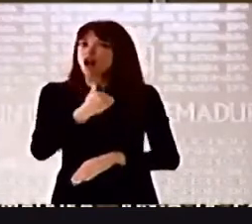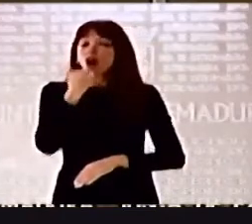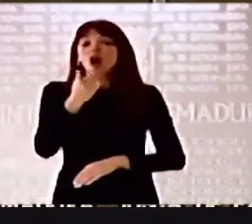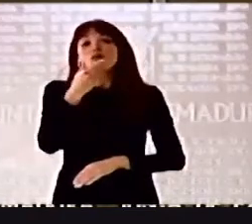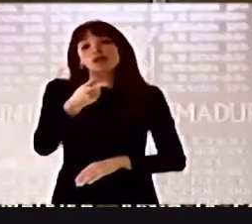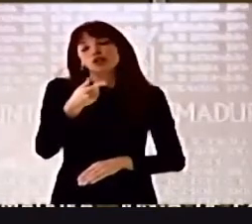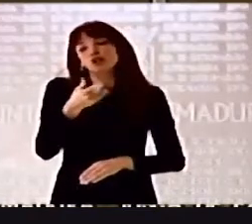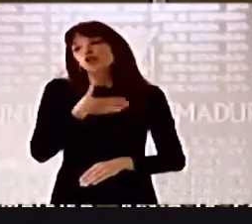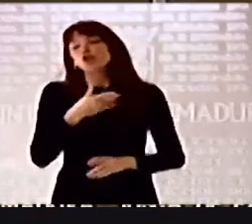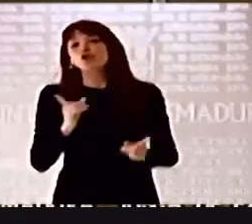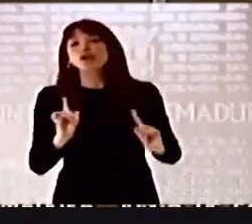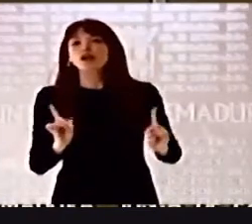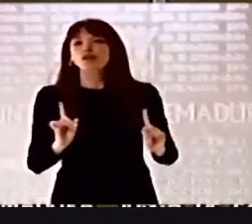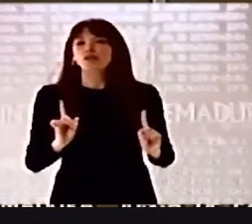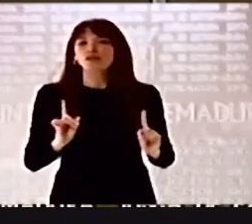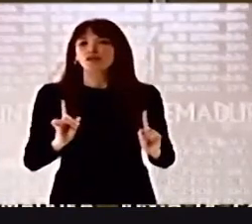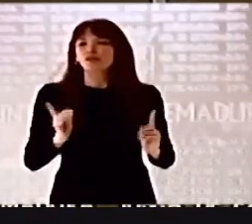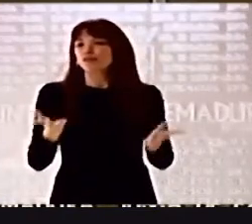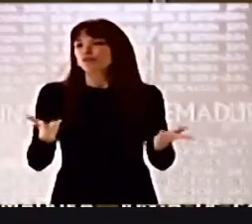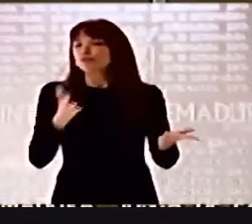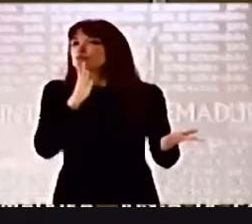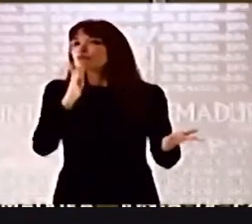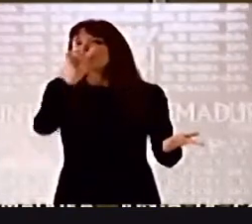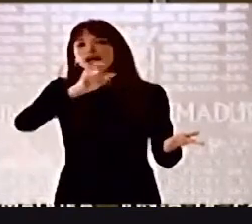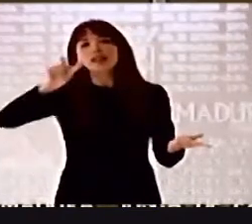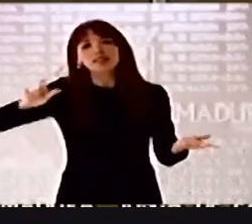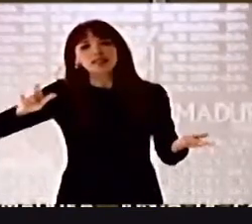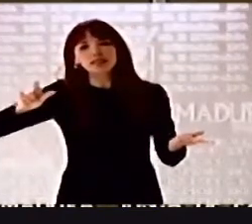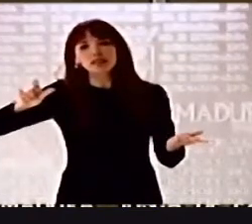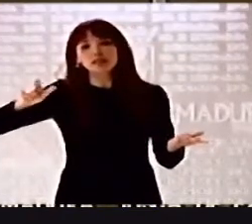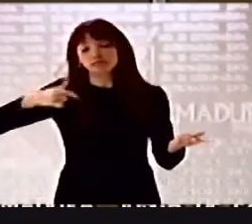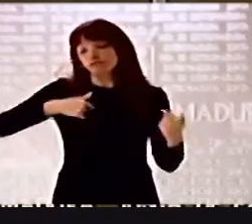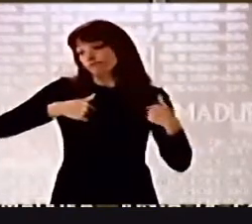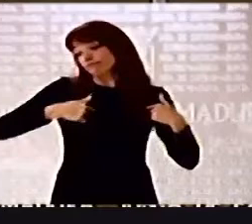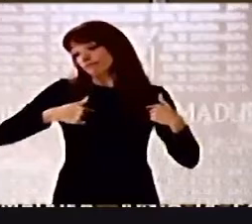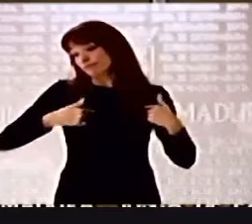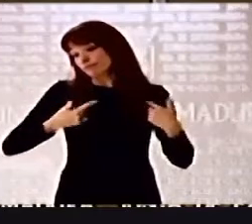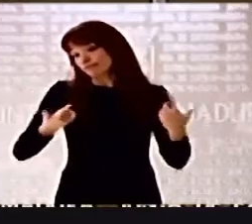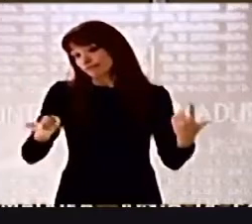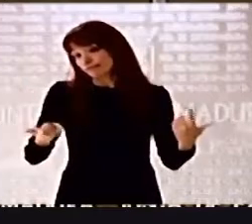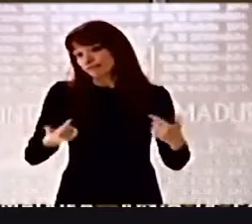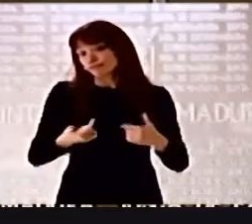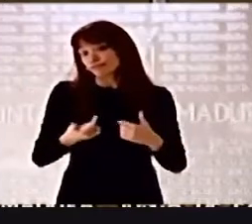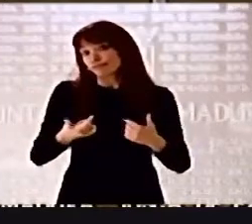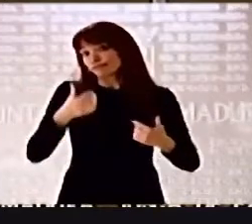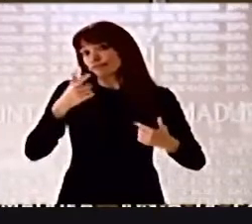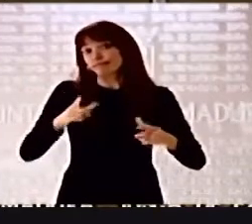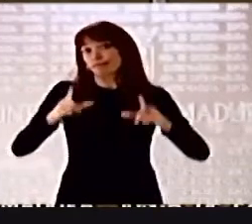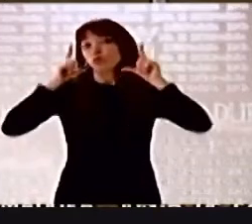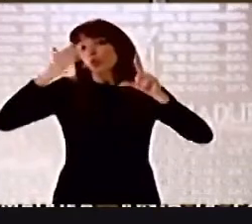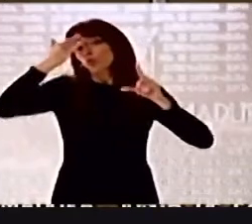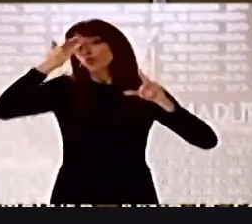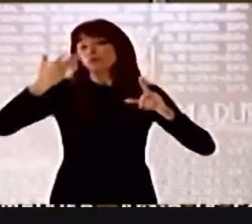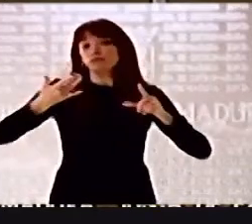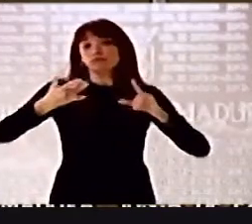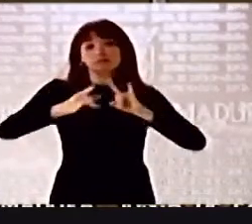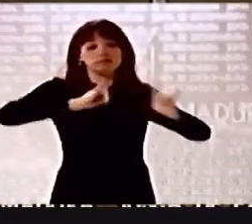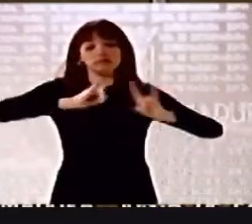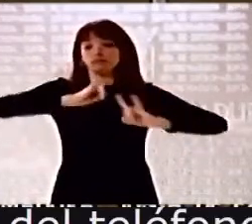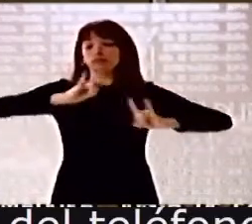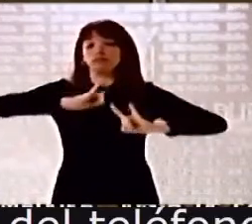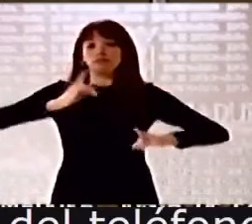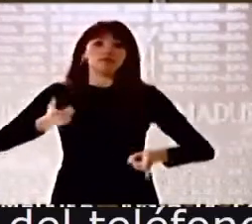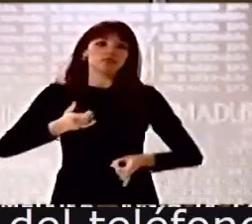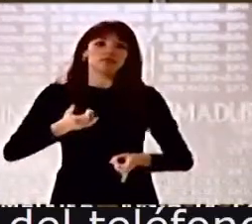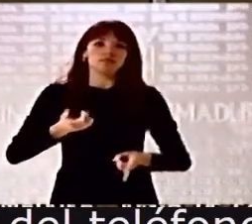os quiero, porque somos gente que, como yo soy el teléfono al que la gente llama cuando comunica al 112, es que a mí me